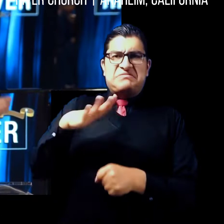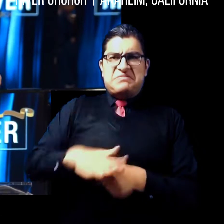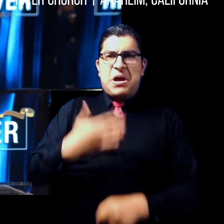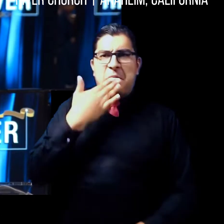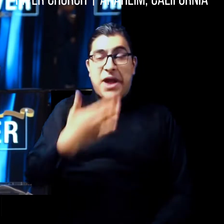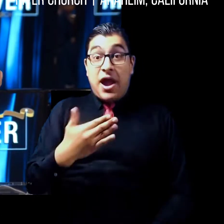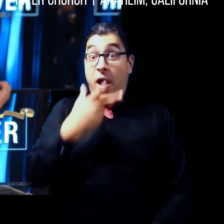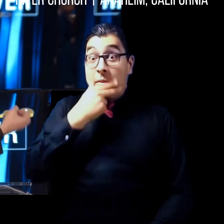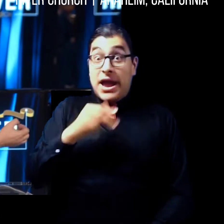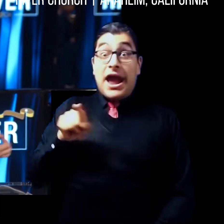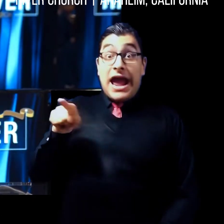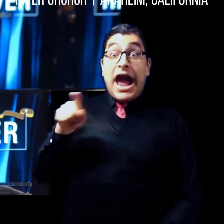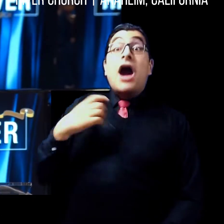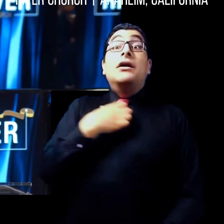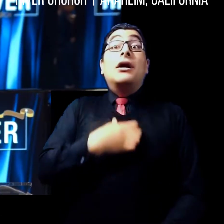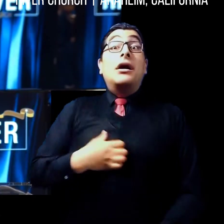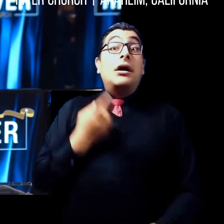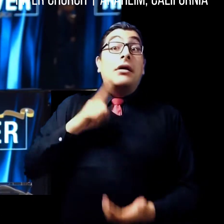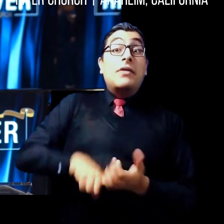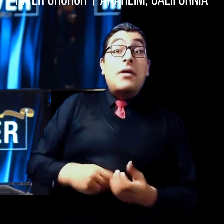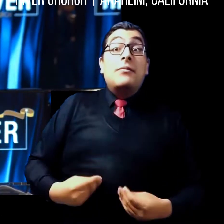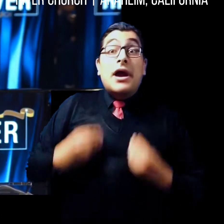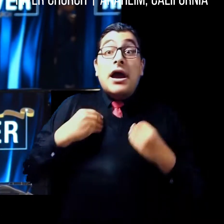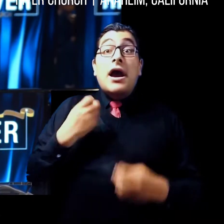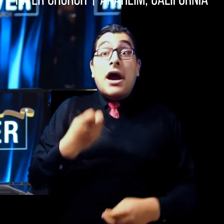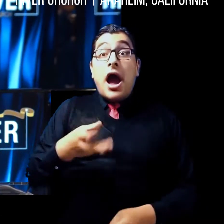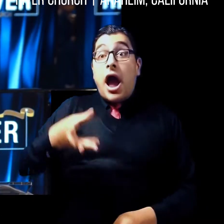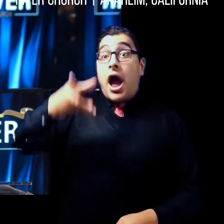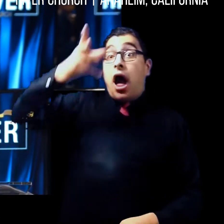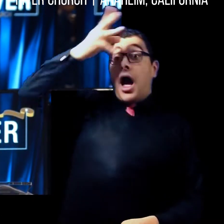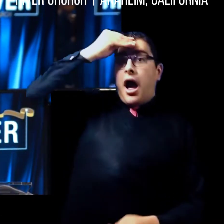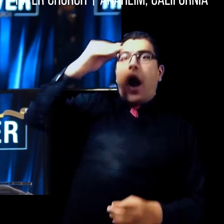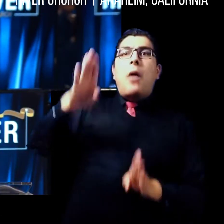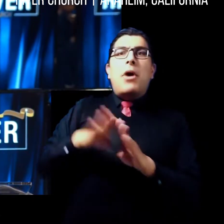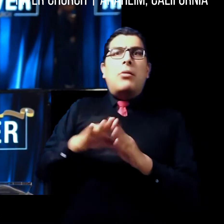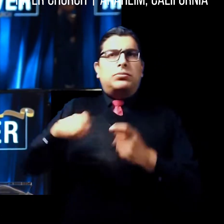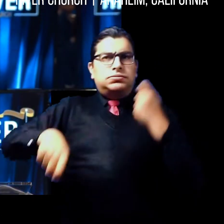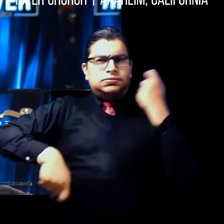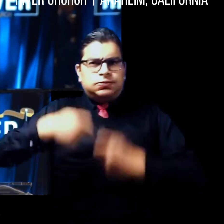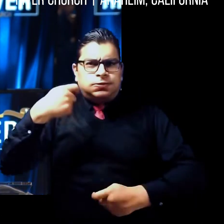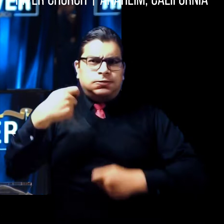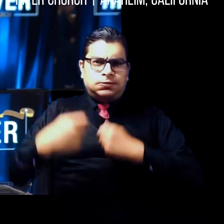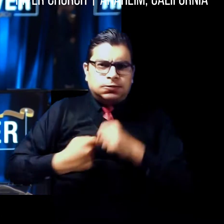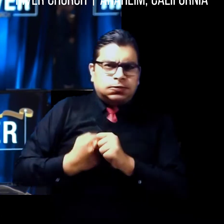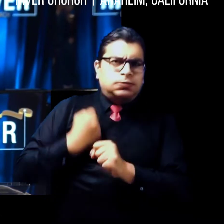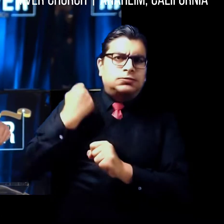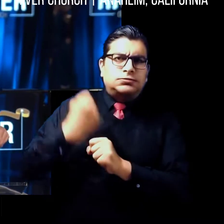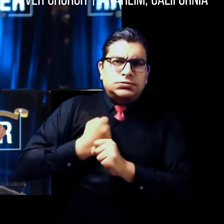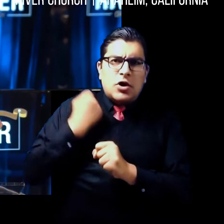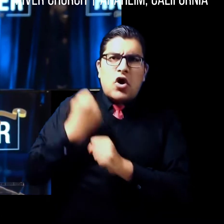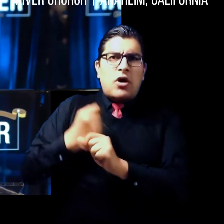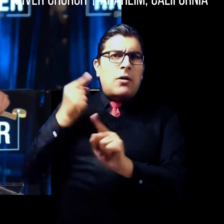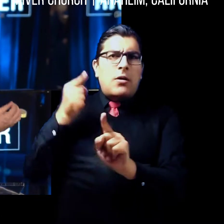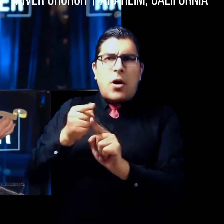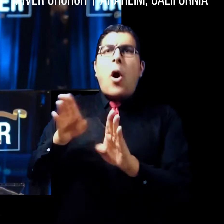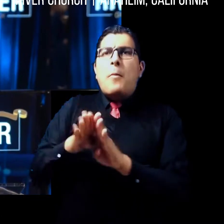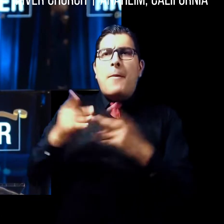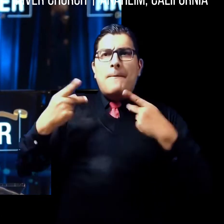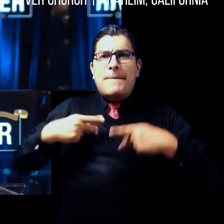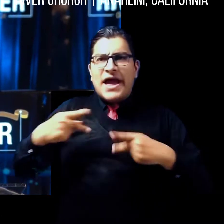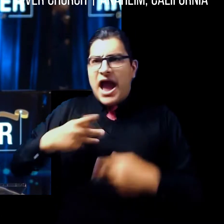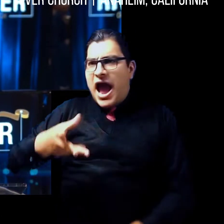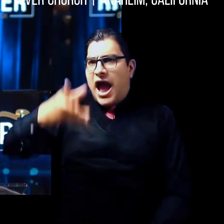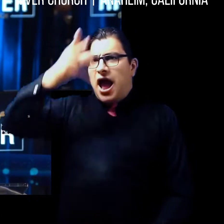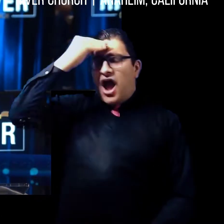Pablo dice, el contentamiento es una habilidad aprendida, practicada a propósito como alguien que desarrolla